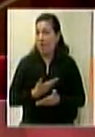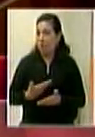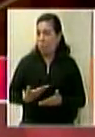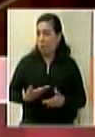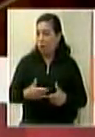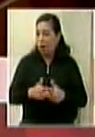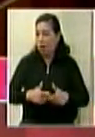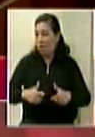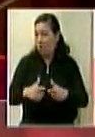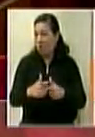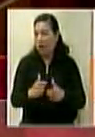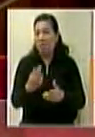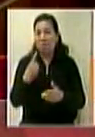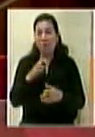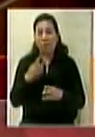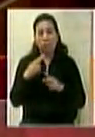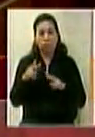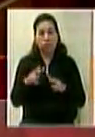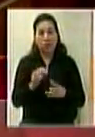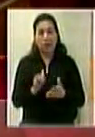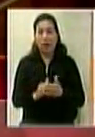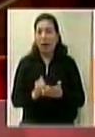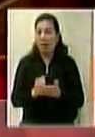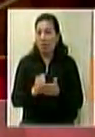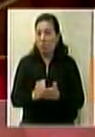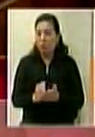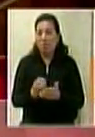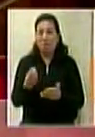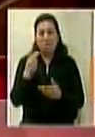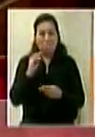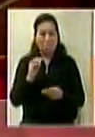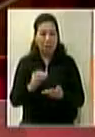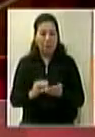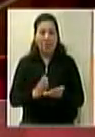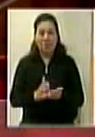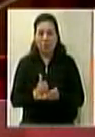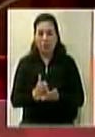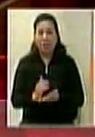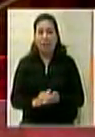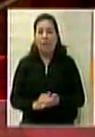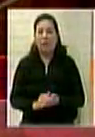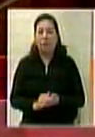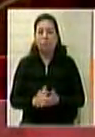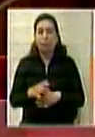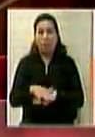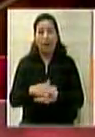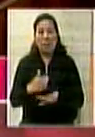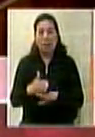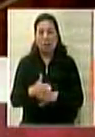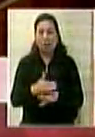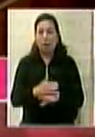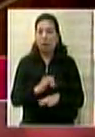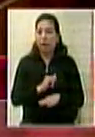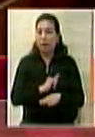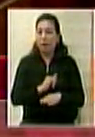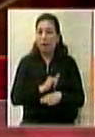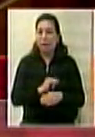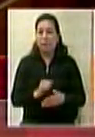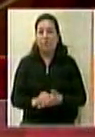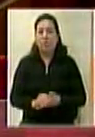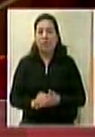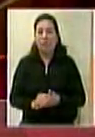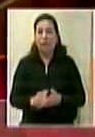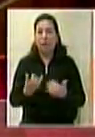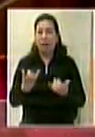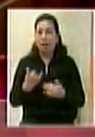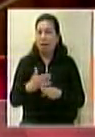local para supervisar y ayudar a alcanzar las metas trazadas en su plan de desarrollo institucional y